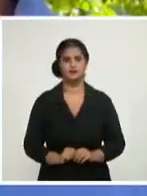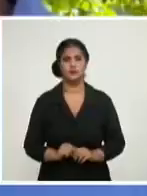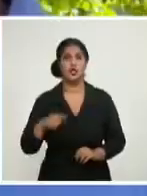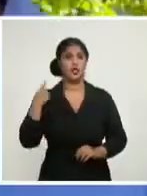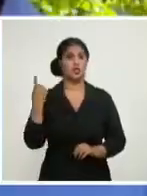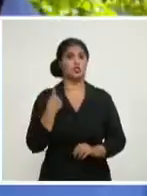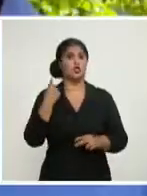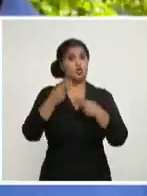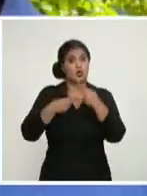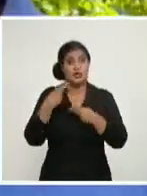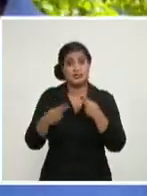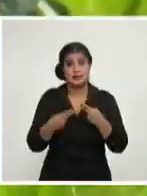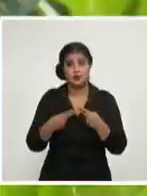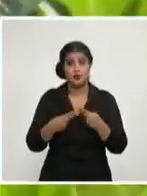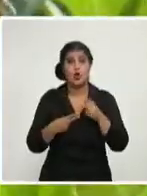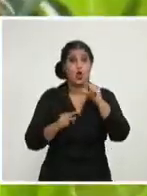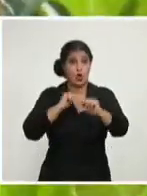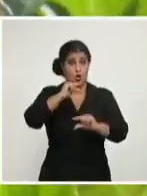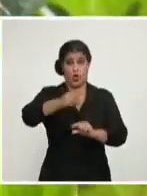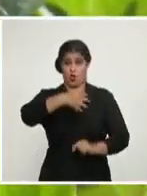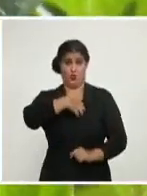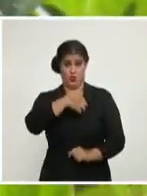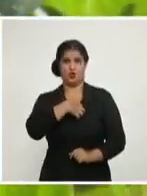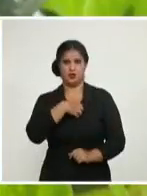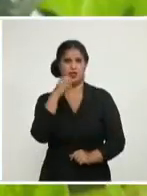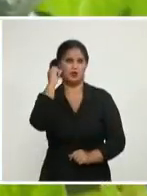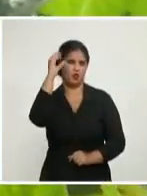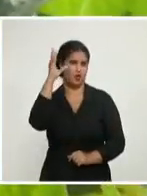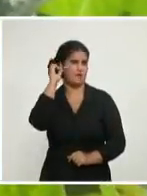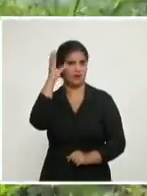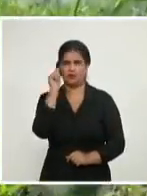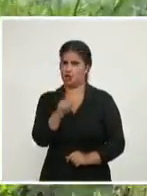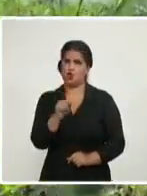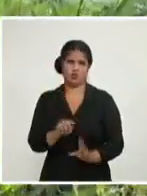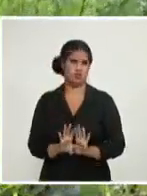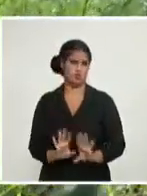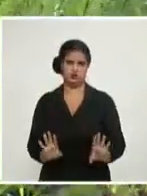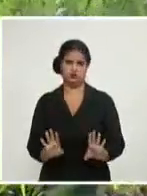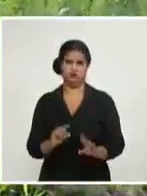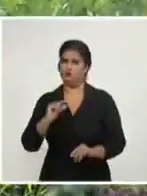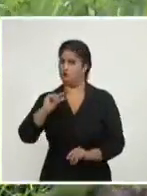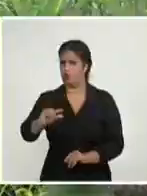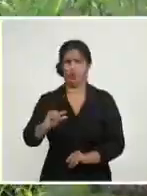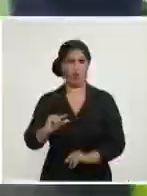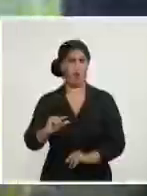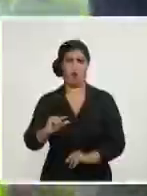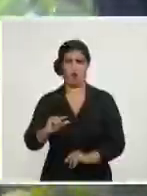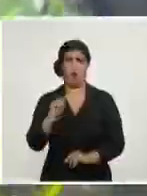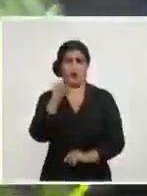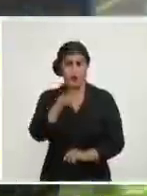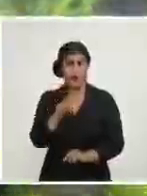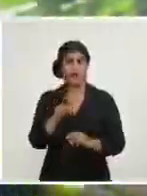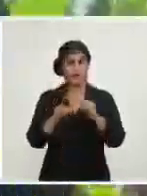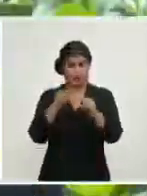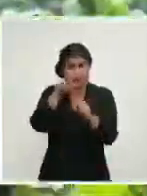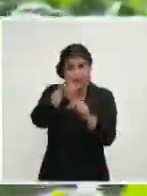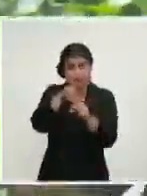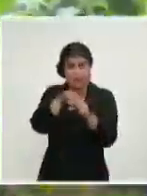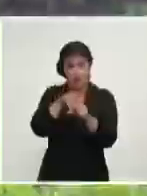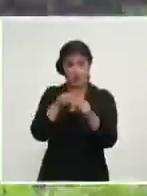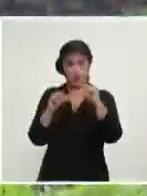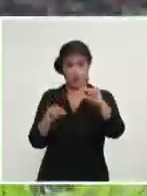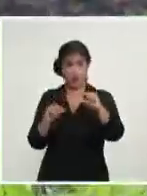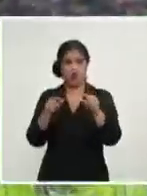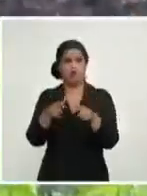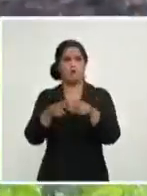alternativa biológica para el control de las plagas. También conocido como tabaquina, fue muy popular en el mundo hasta que los plaguicidas sintéticos